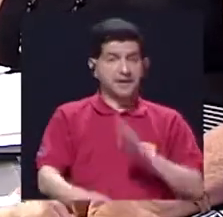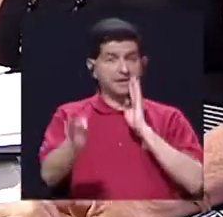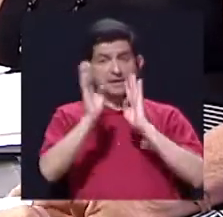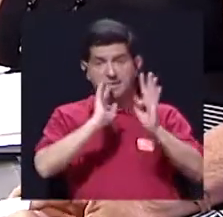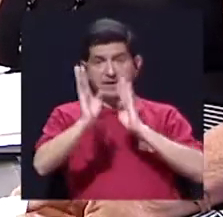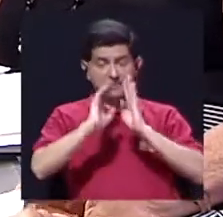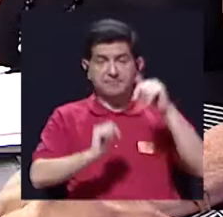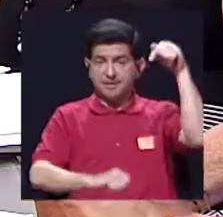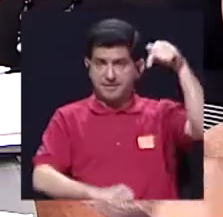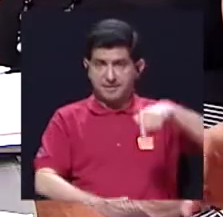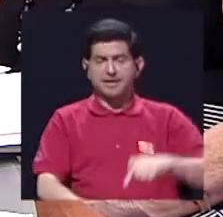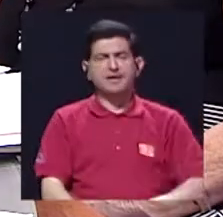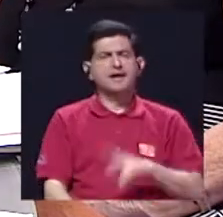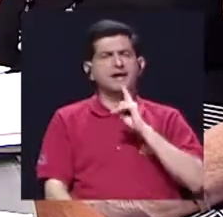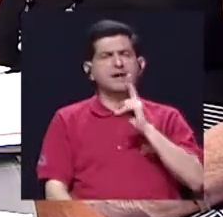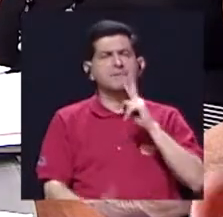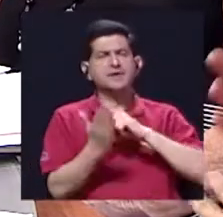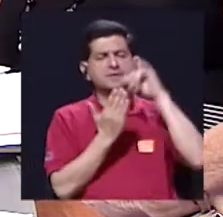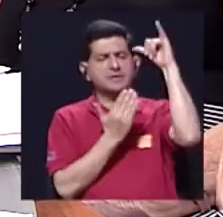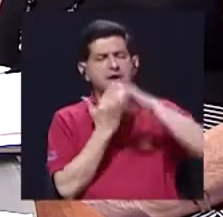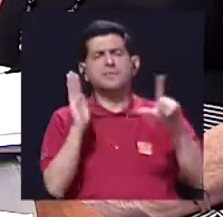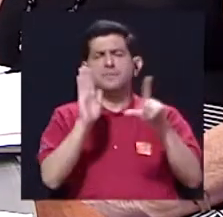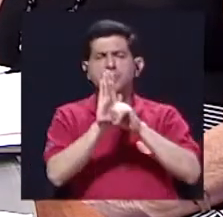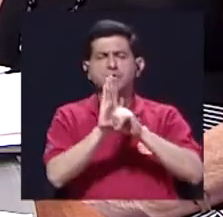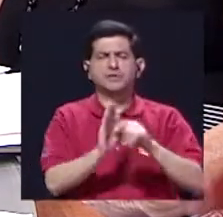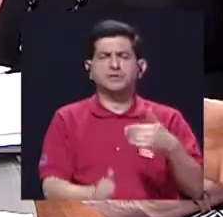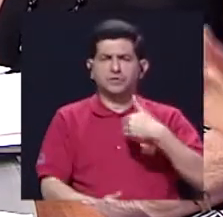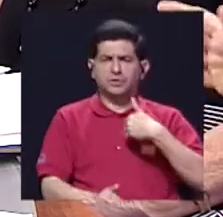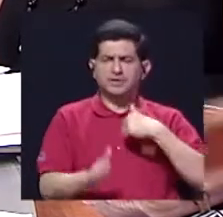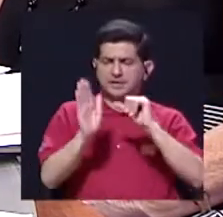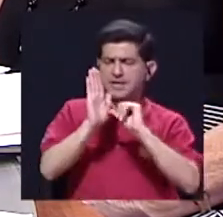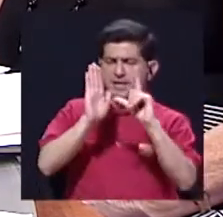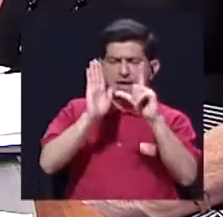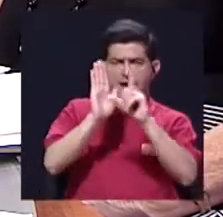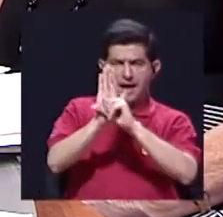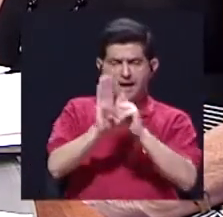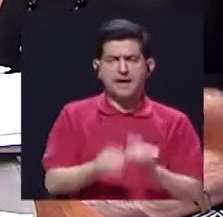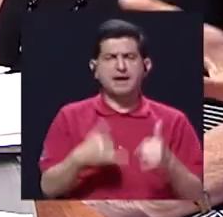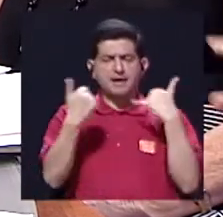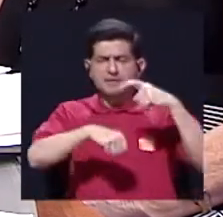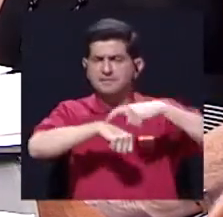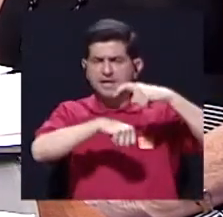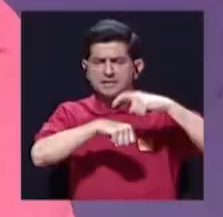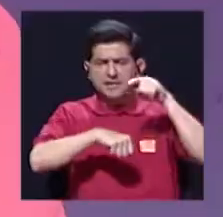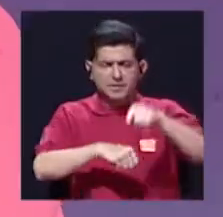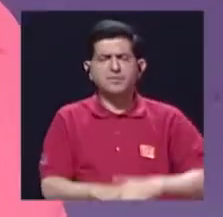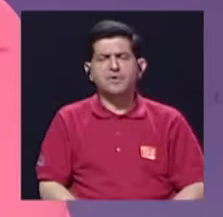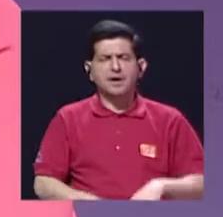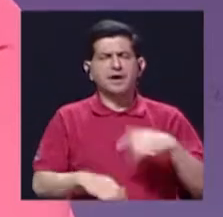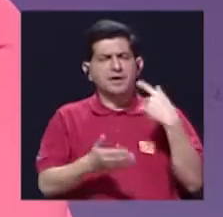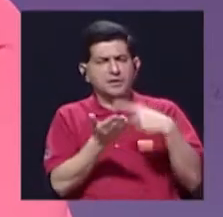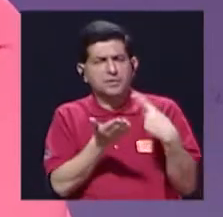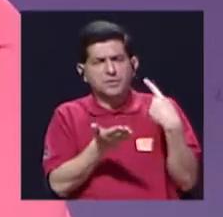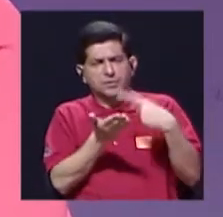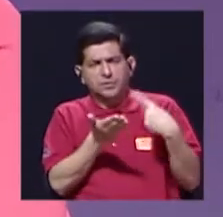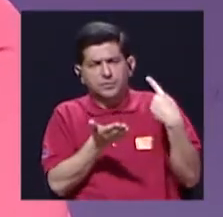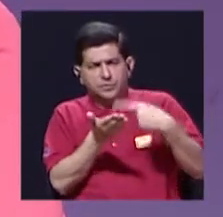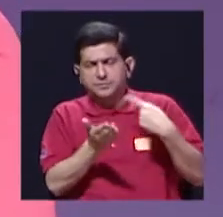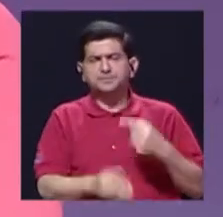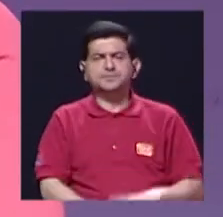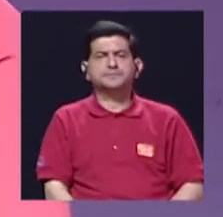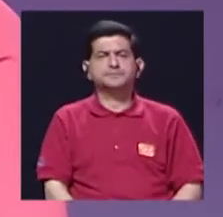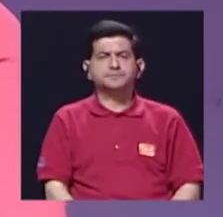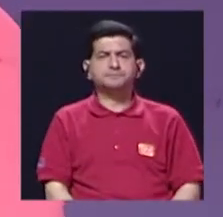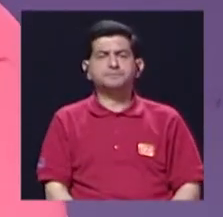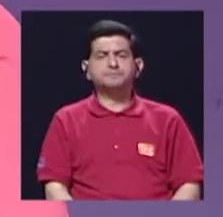conversar. En realidad hay un proyecto de ley en la Asamblea Legislativa que ya tiene su tiempito ahí dando vueltas, ¿verdad? Donde